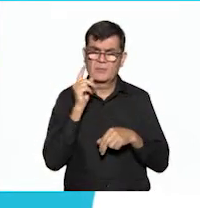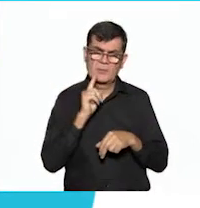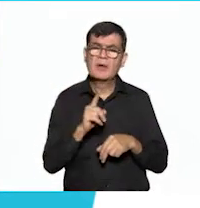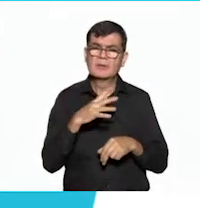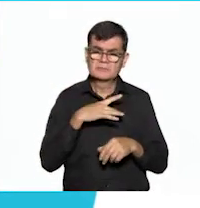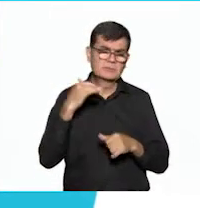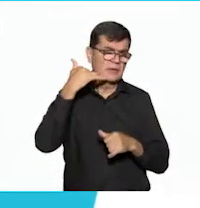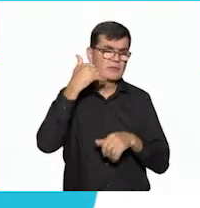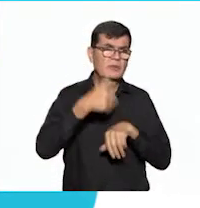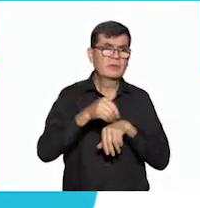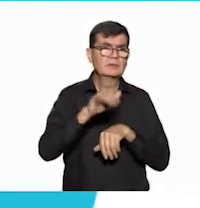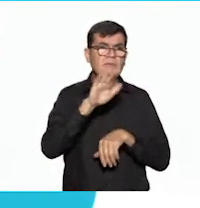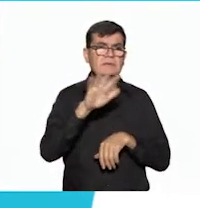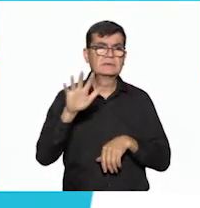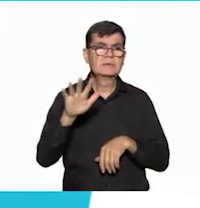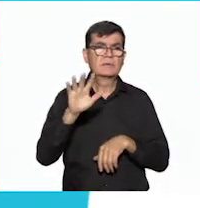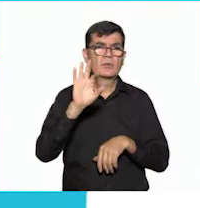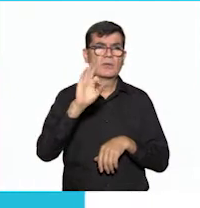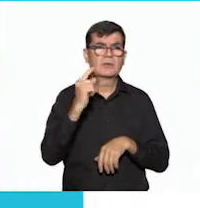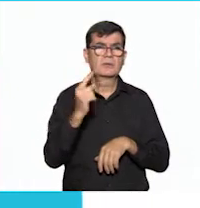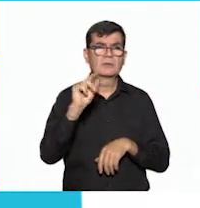teléfono